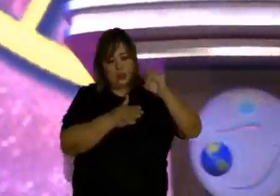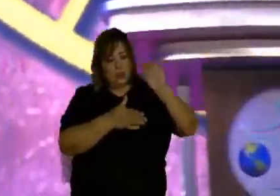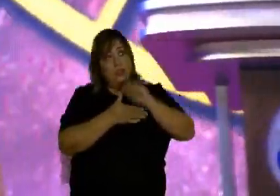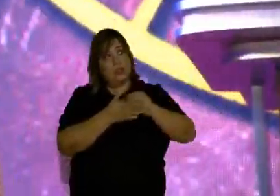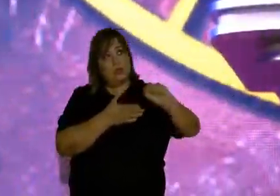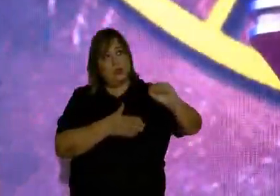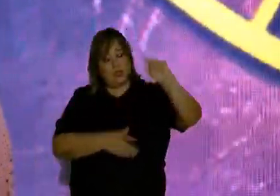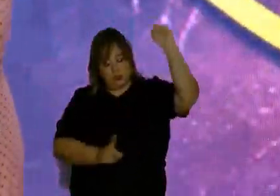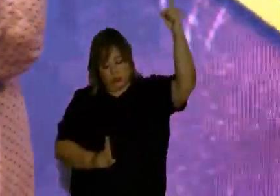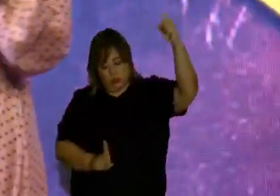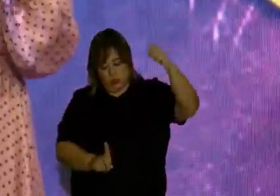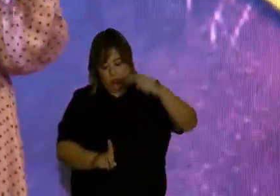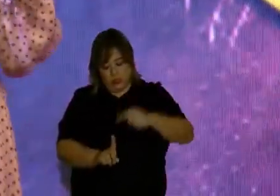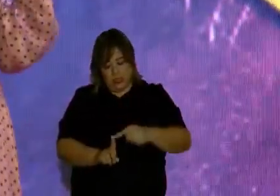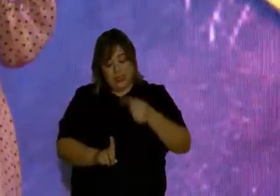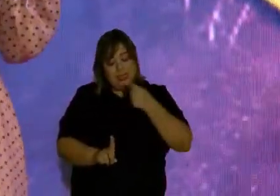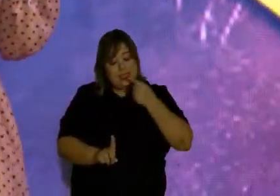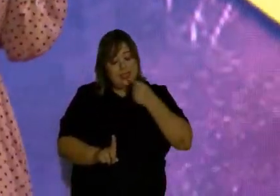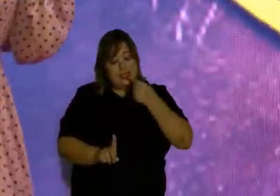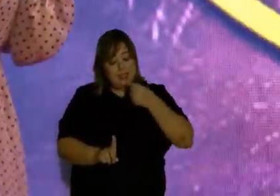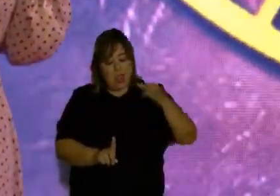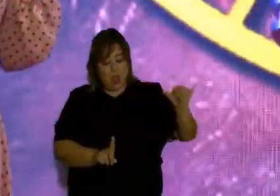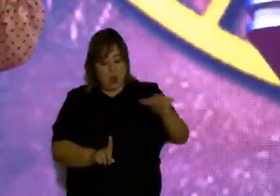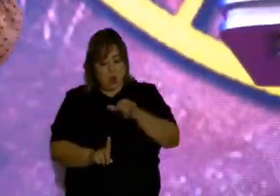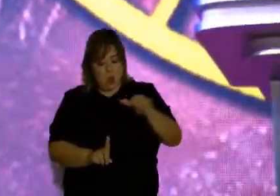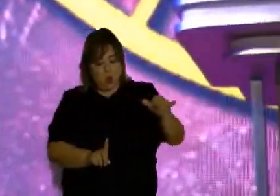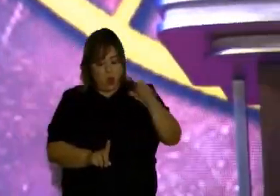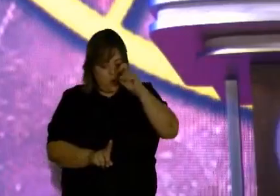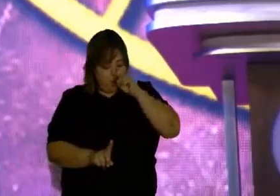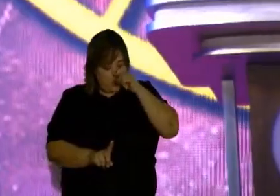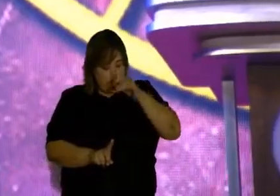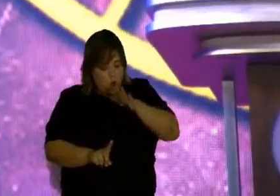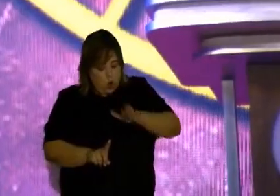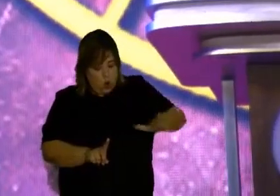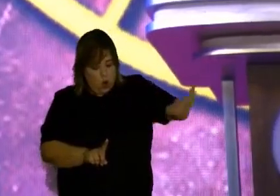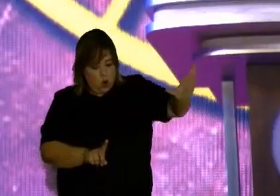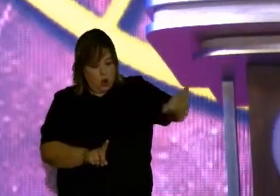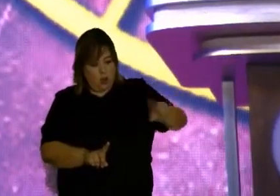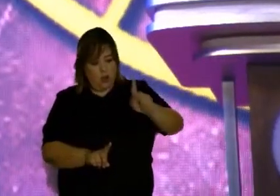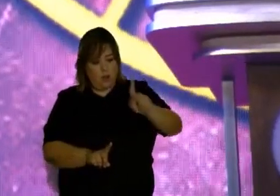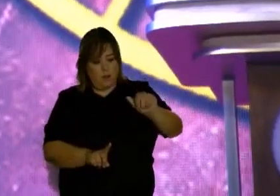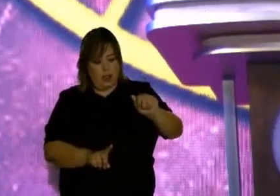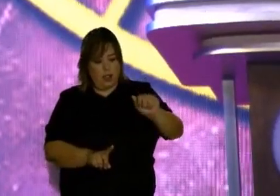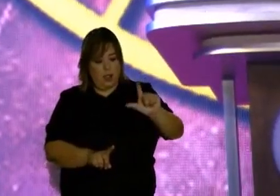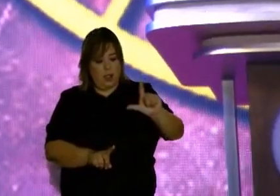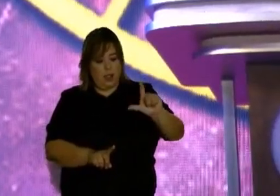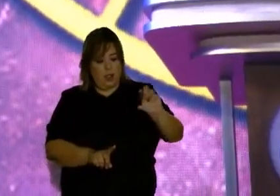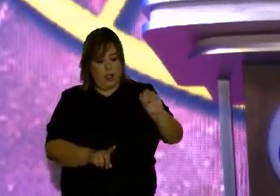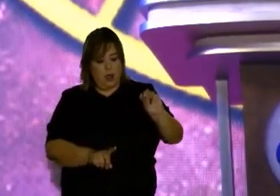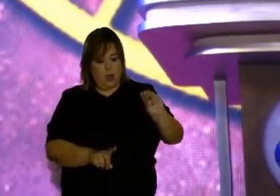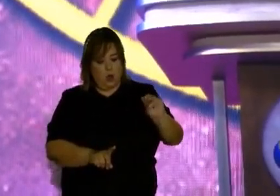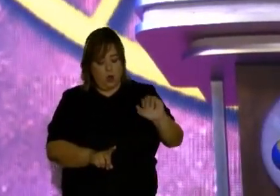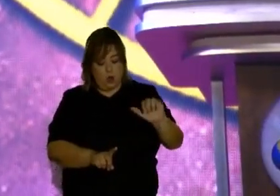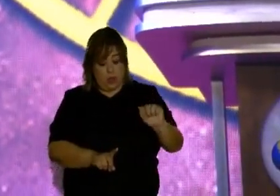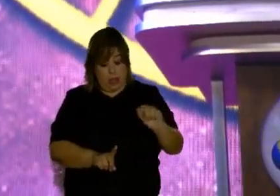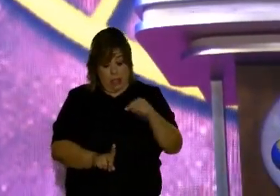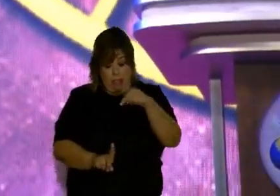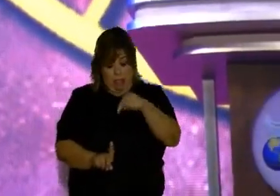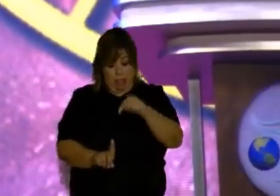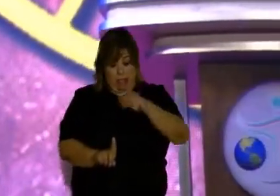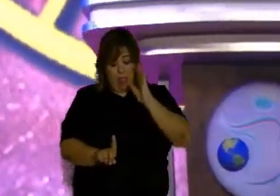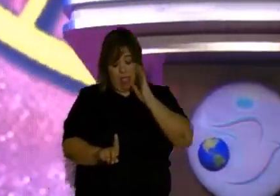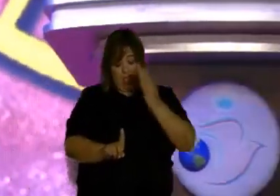¿qué? Paloma y se posó. Y estaba allí el Hijo. ¿Qué más podemos pedir? O sea,